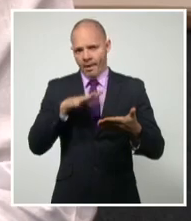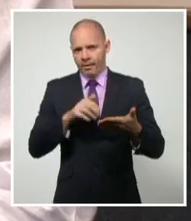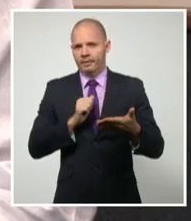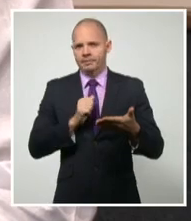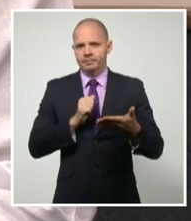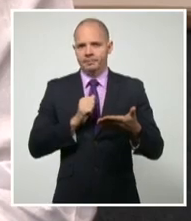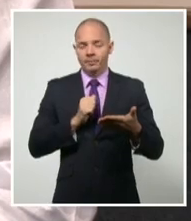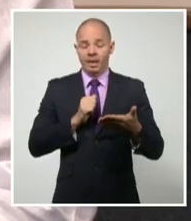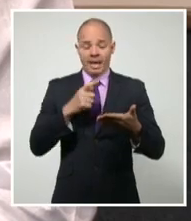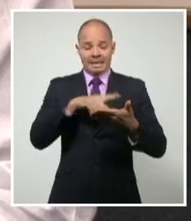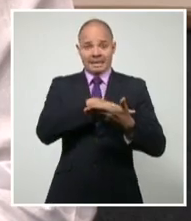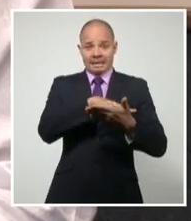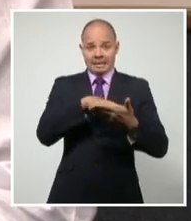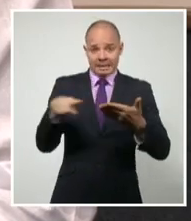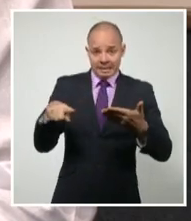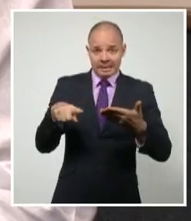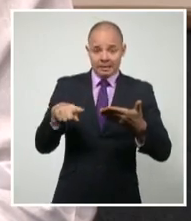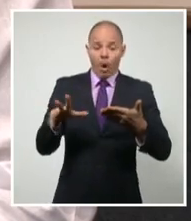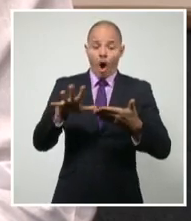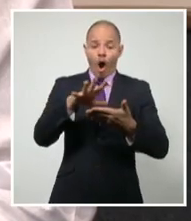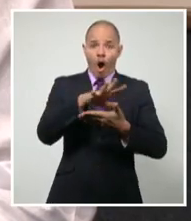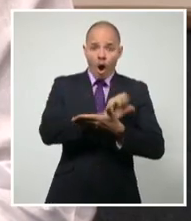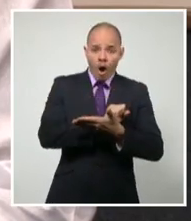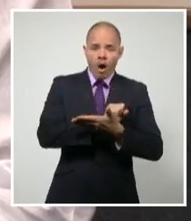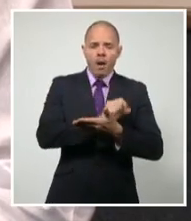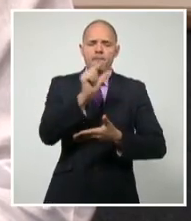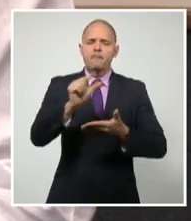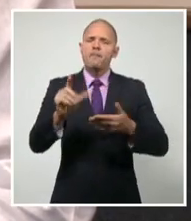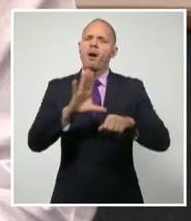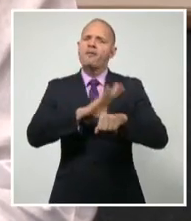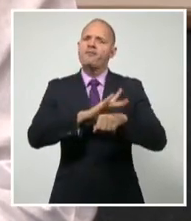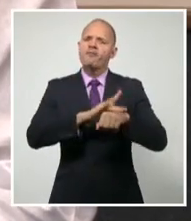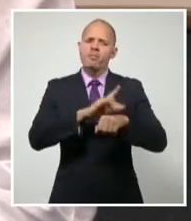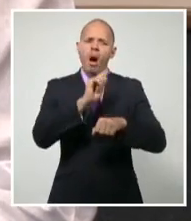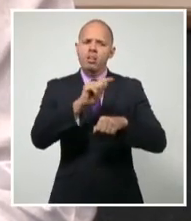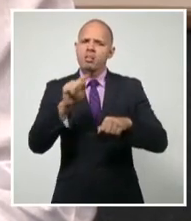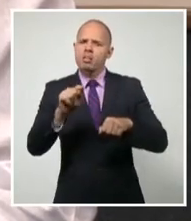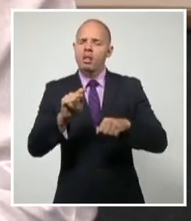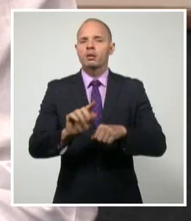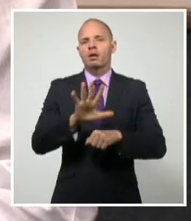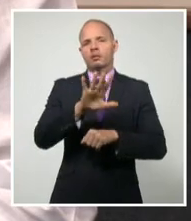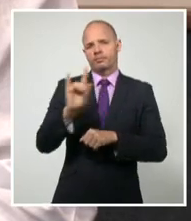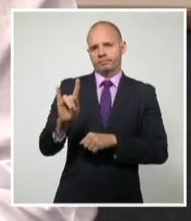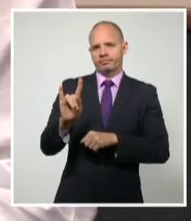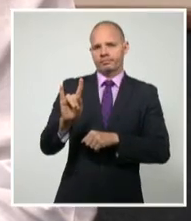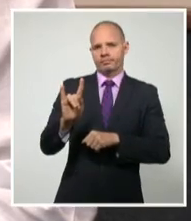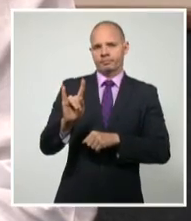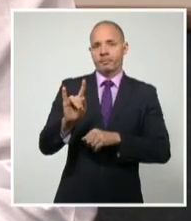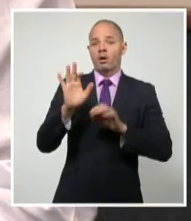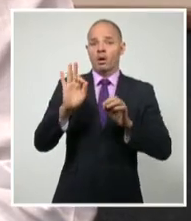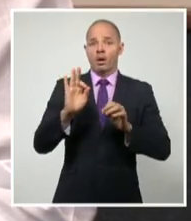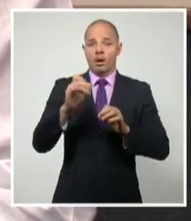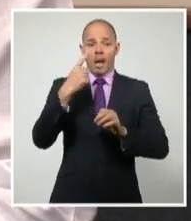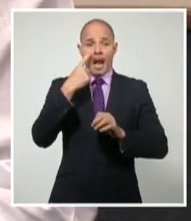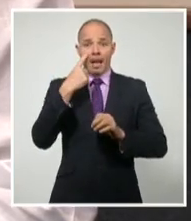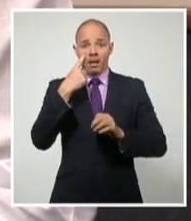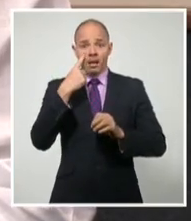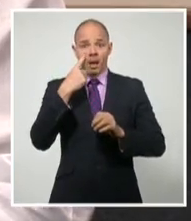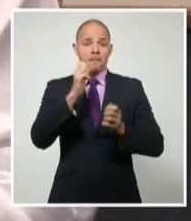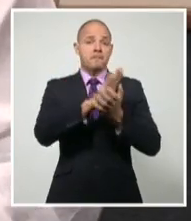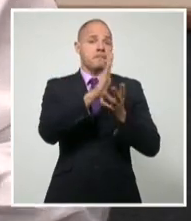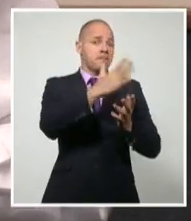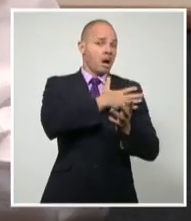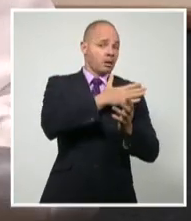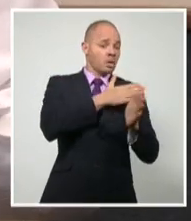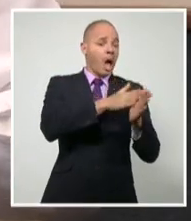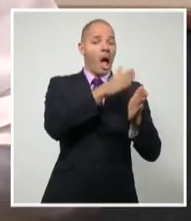toda la semana 59 casos positivos. Ya después que entramos en pandemia, es la semana que menos